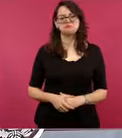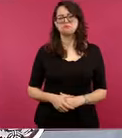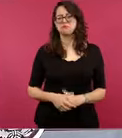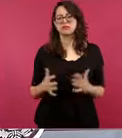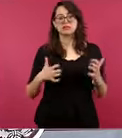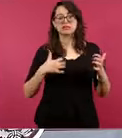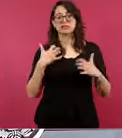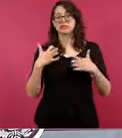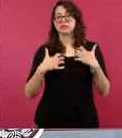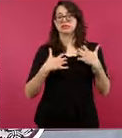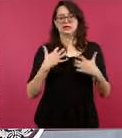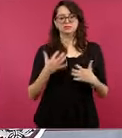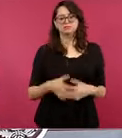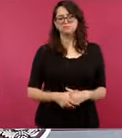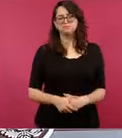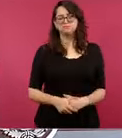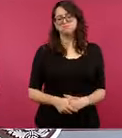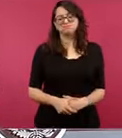enojarse, ¿no?